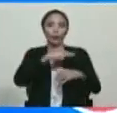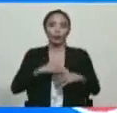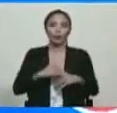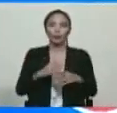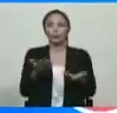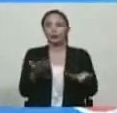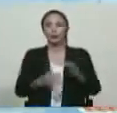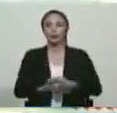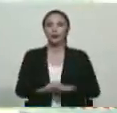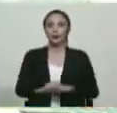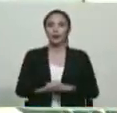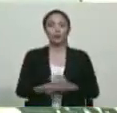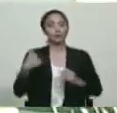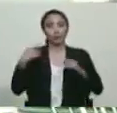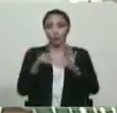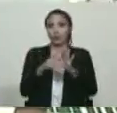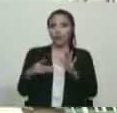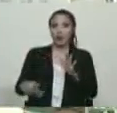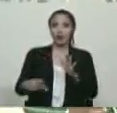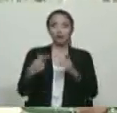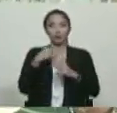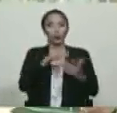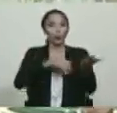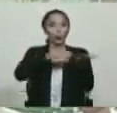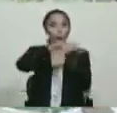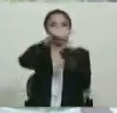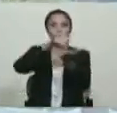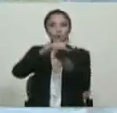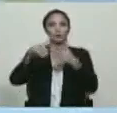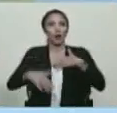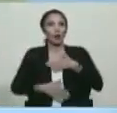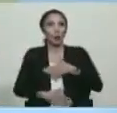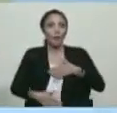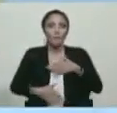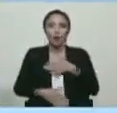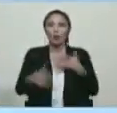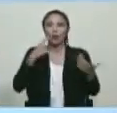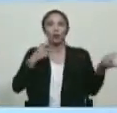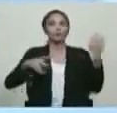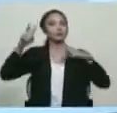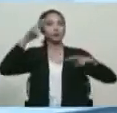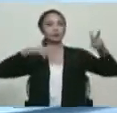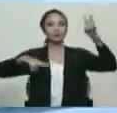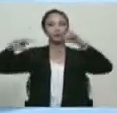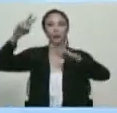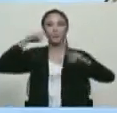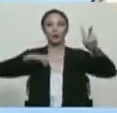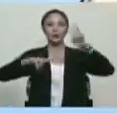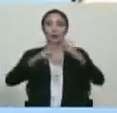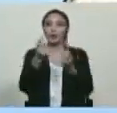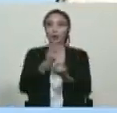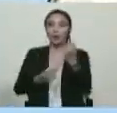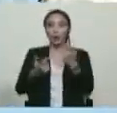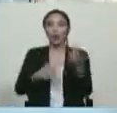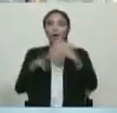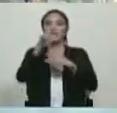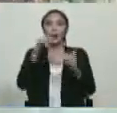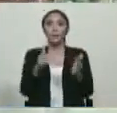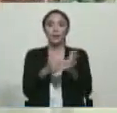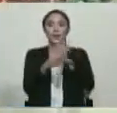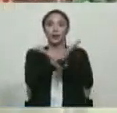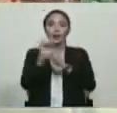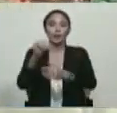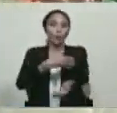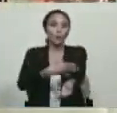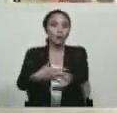sabiéndose con el derecho de viajar, de disfrutar, y que invierten más de 3.500